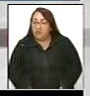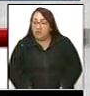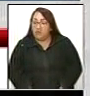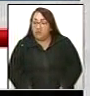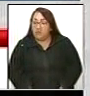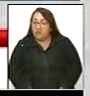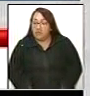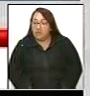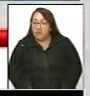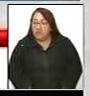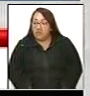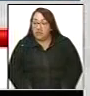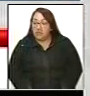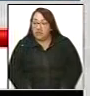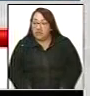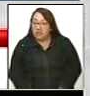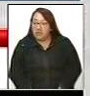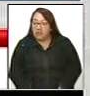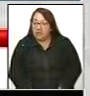días a todos.